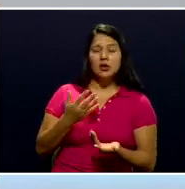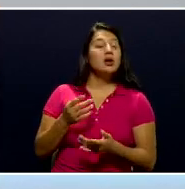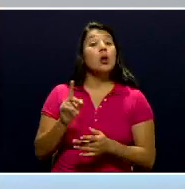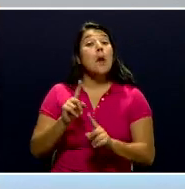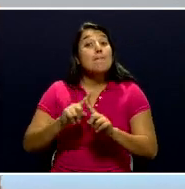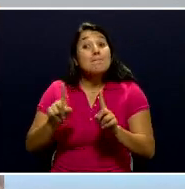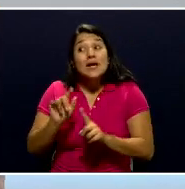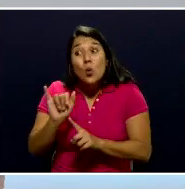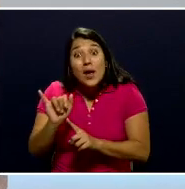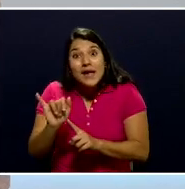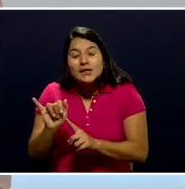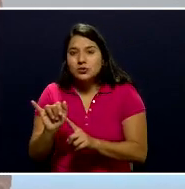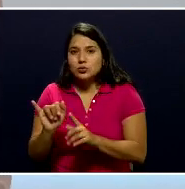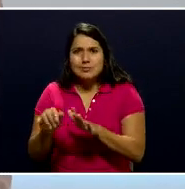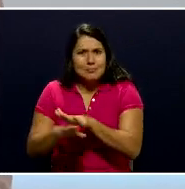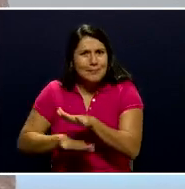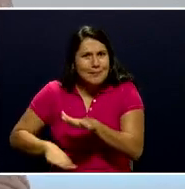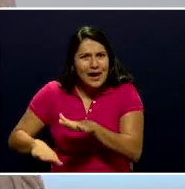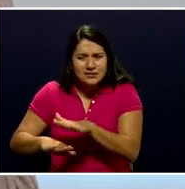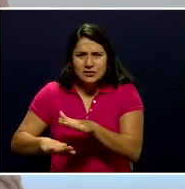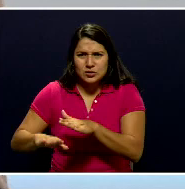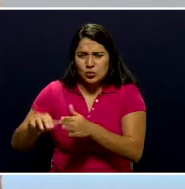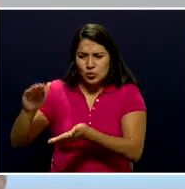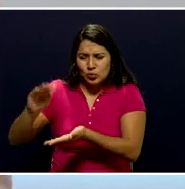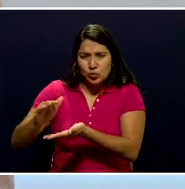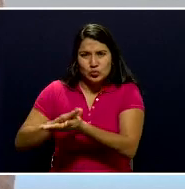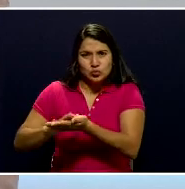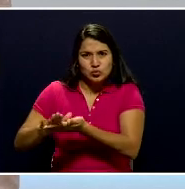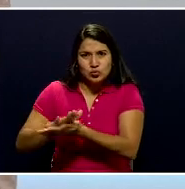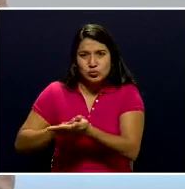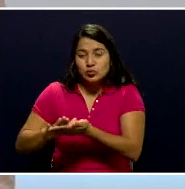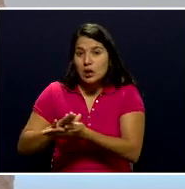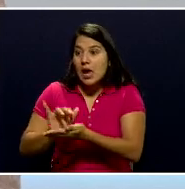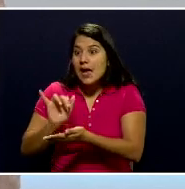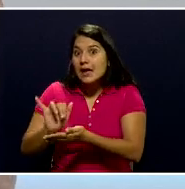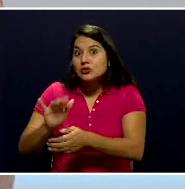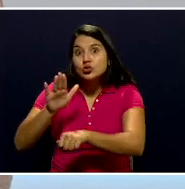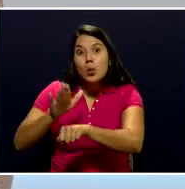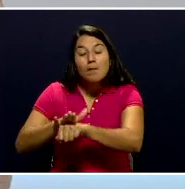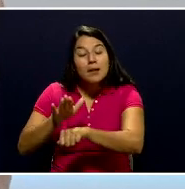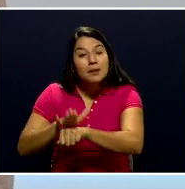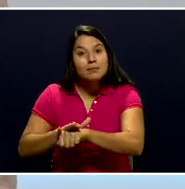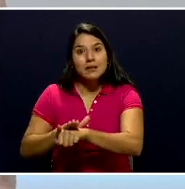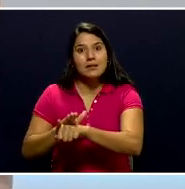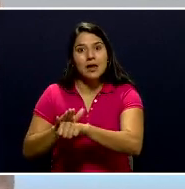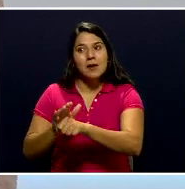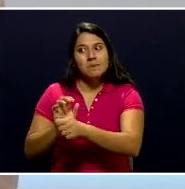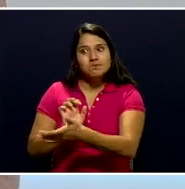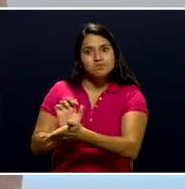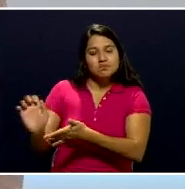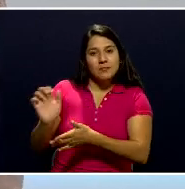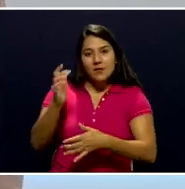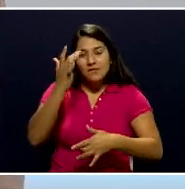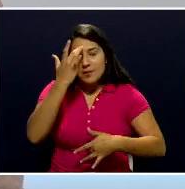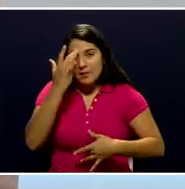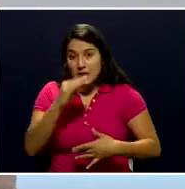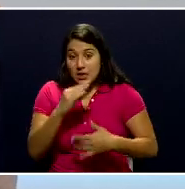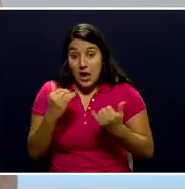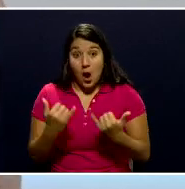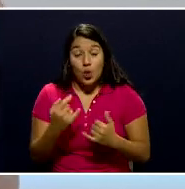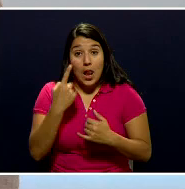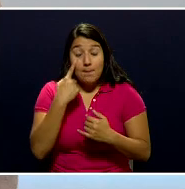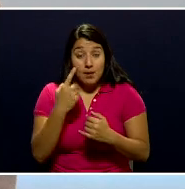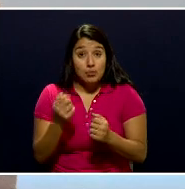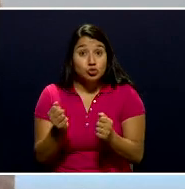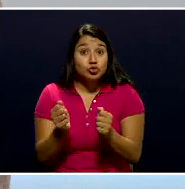tan absolutamente básica fue una revolución en el tratamiento de enfermedades médicas, por ejemplo, y lo estamos viendo justamente